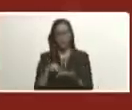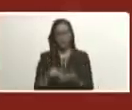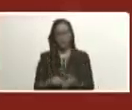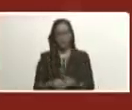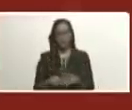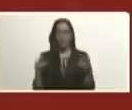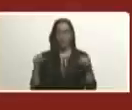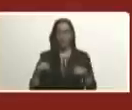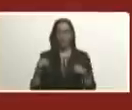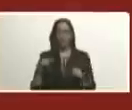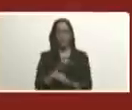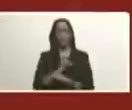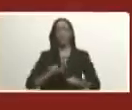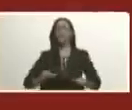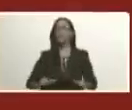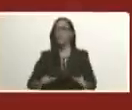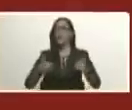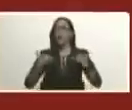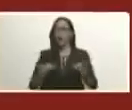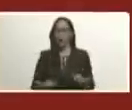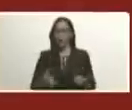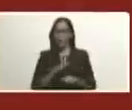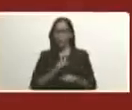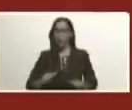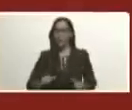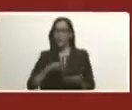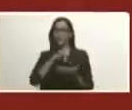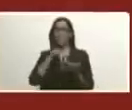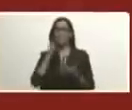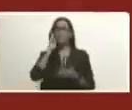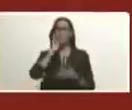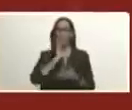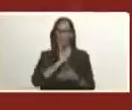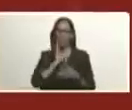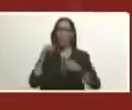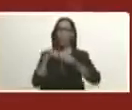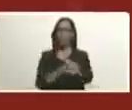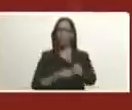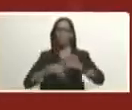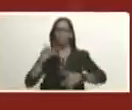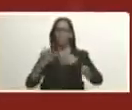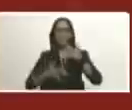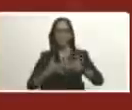Esta Guardia Nacional, ahora Guardia Nacional Bolivariana, con profundo sentir